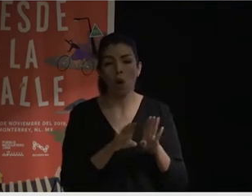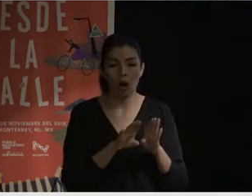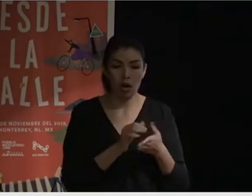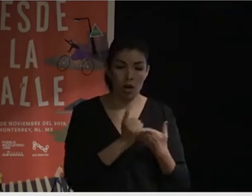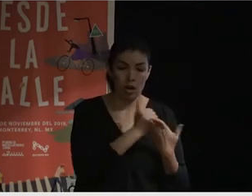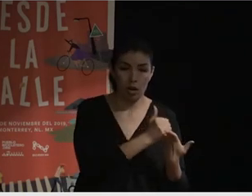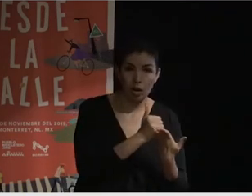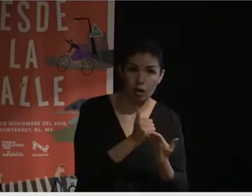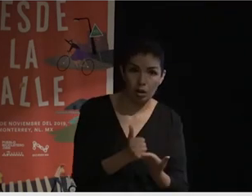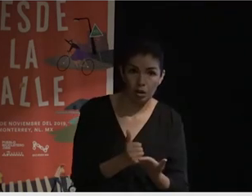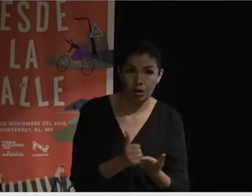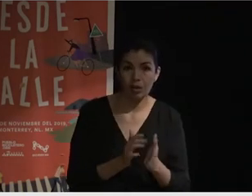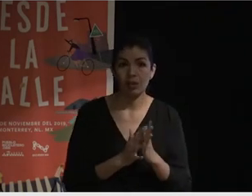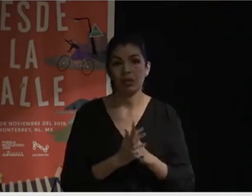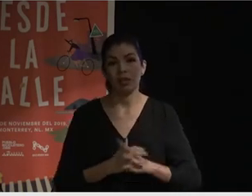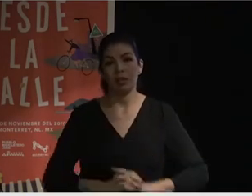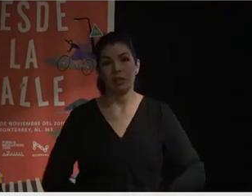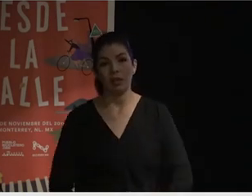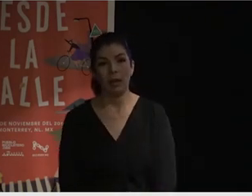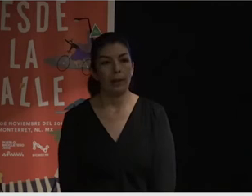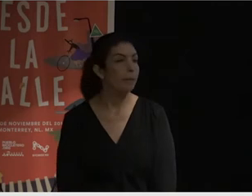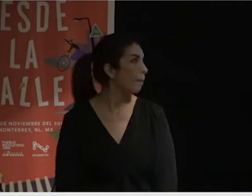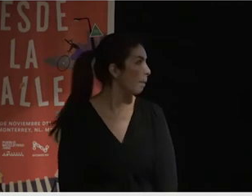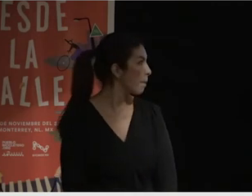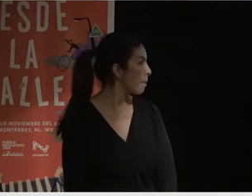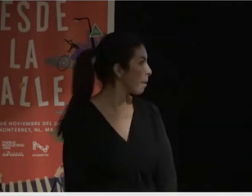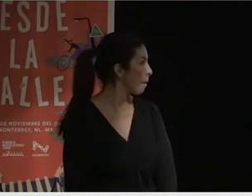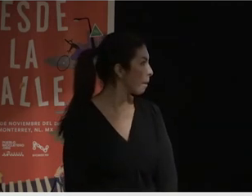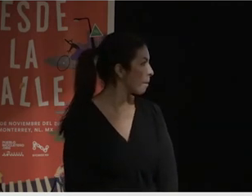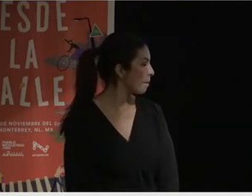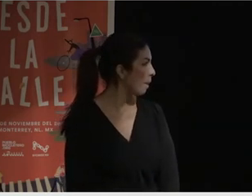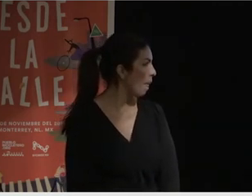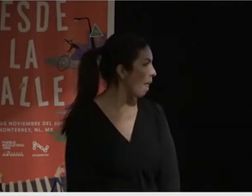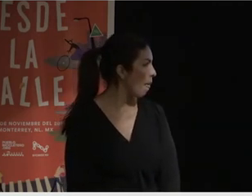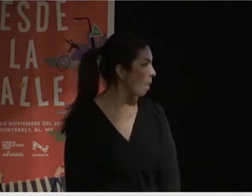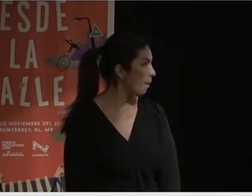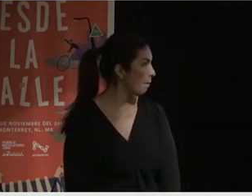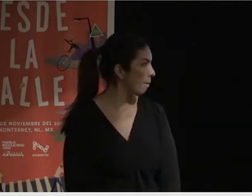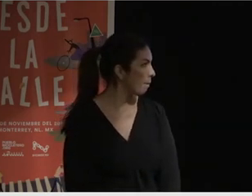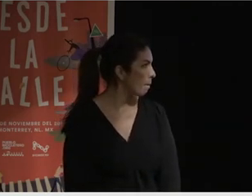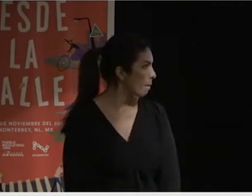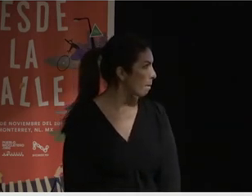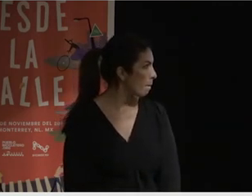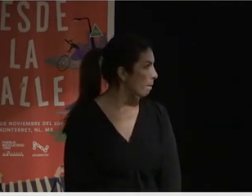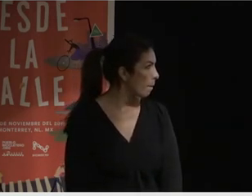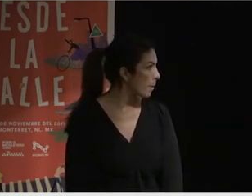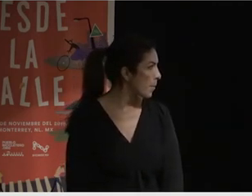en el apocalipsis climático también. Sí, pues bueno, ya Jerónimo ha mencionado y